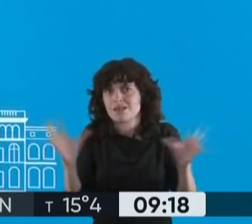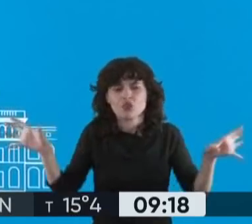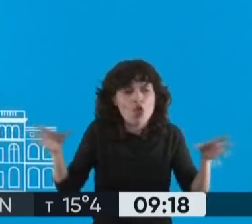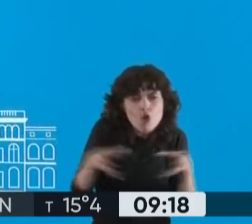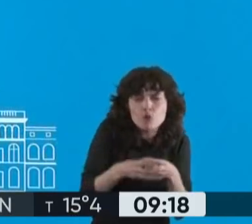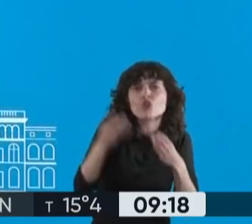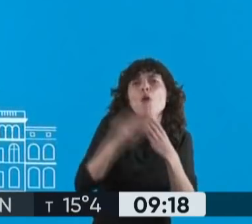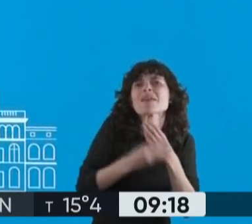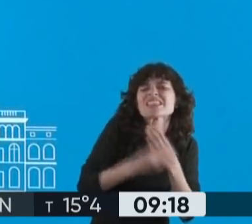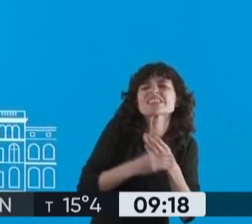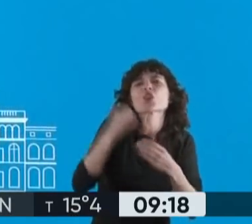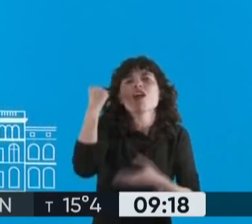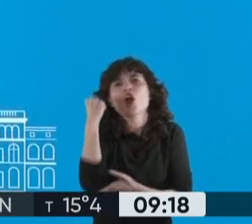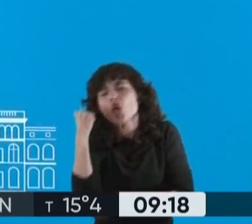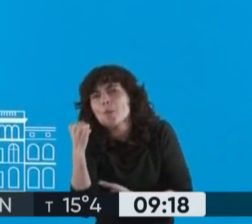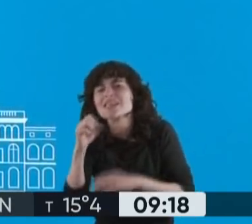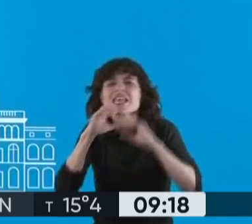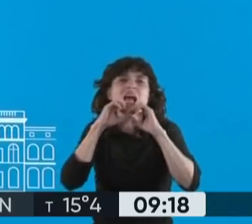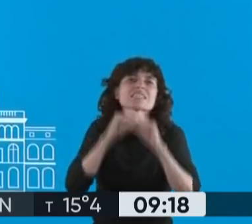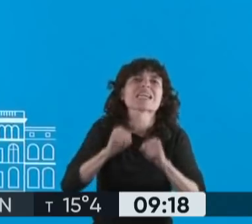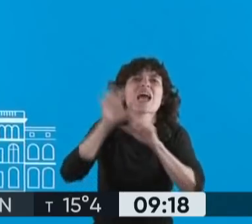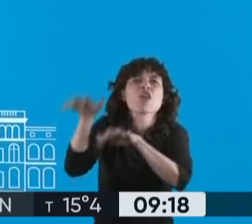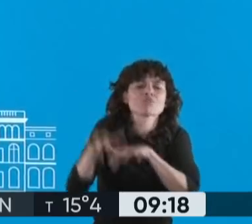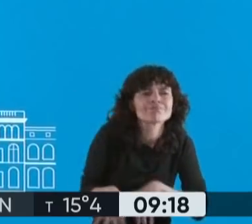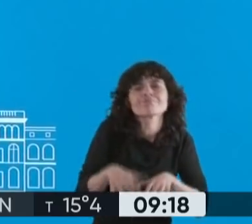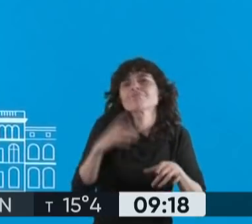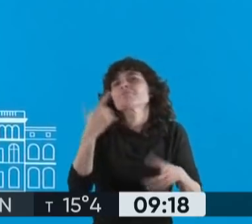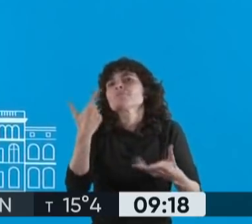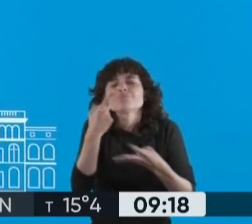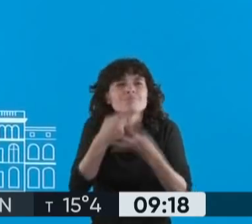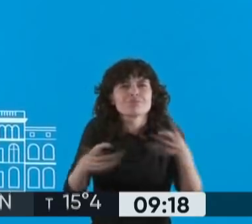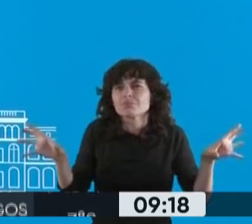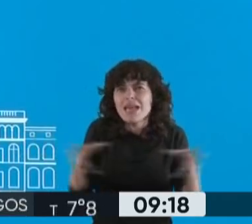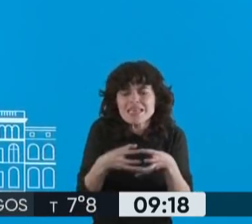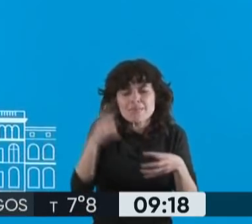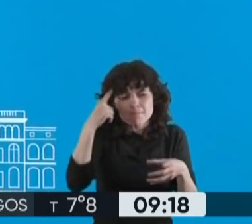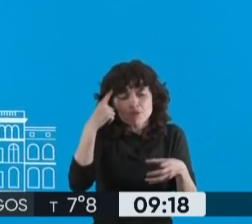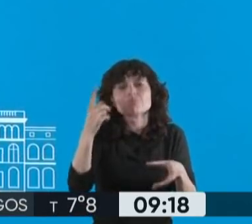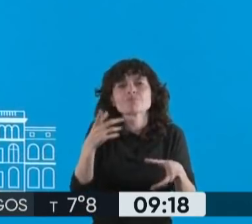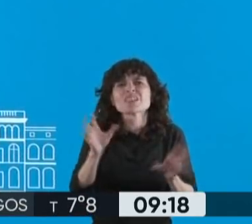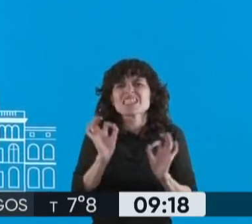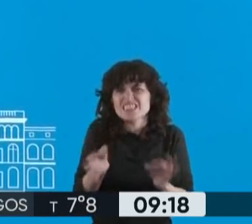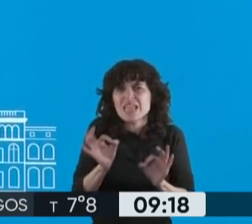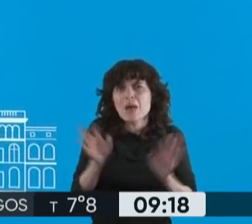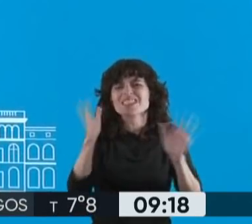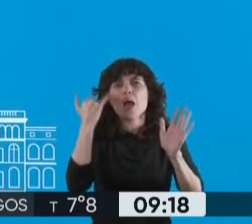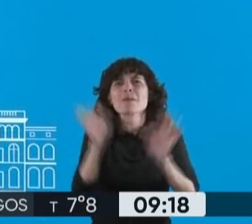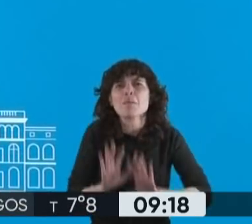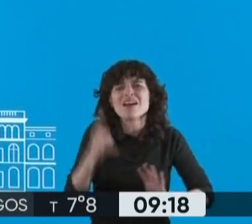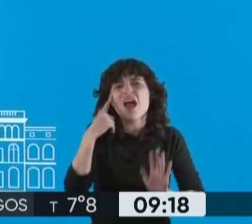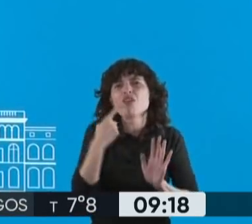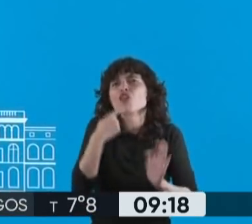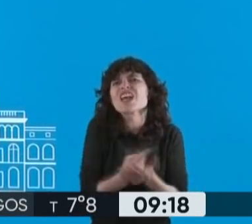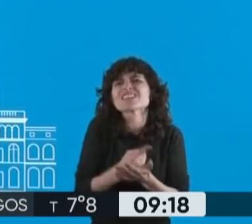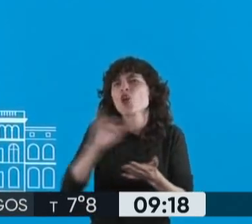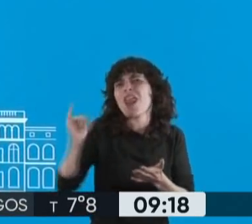el ministro Guzmán, el secretario Feletti, el ministro Domínguez, tienen todo el menú de posibilidades y presentarán en su momento al presidente Fernández la